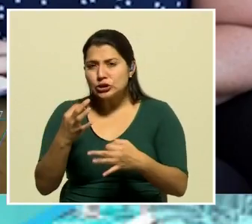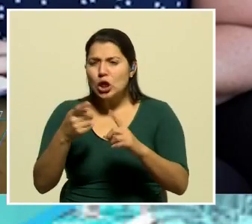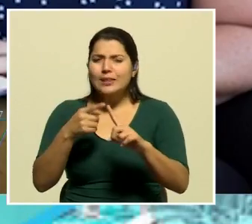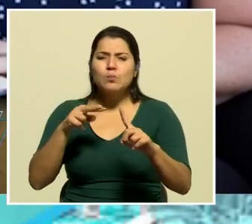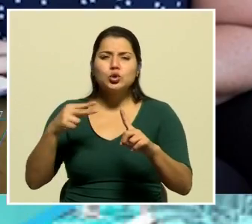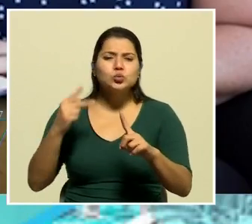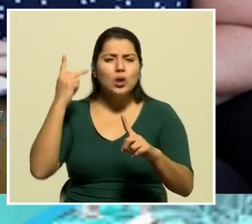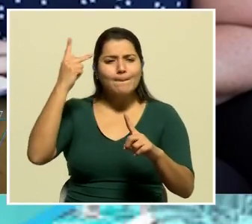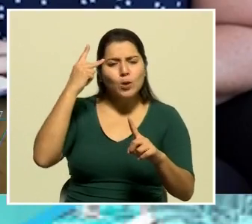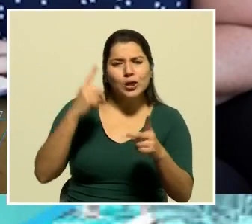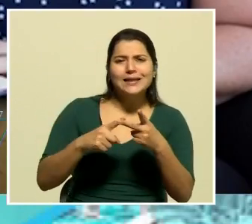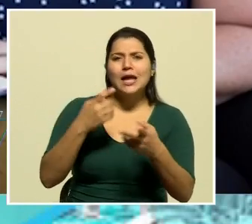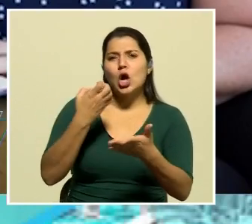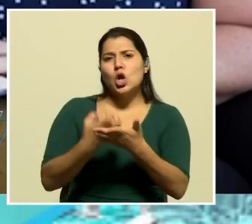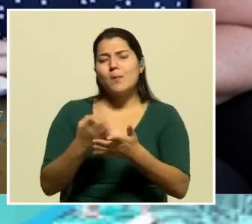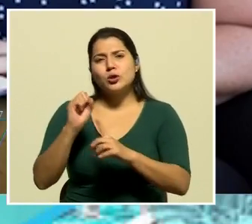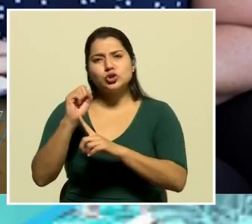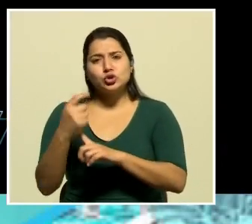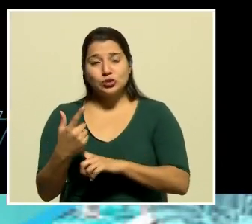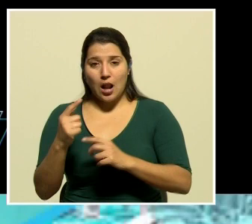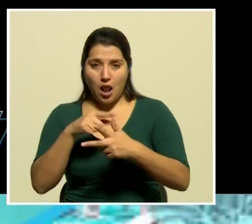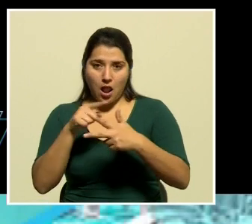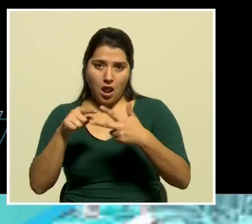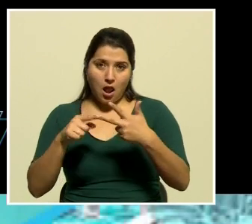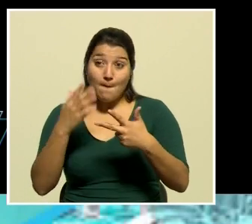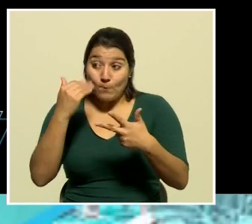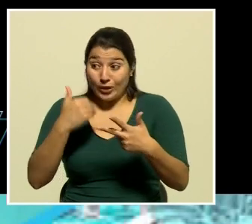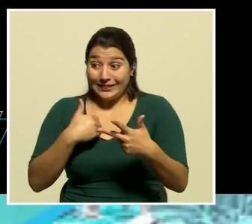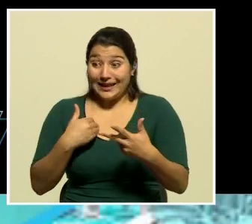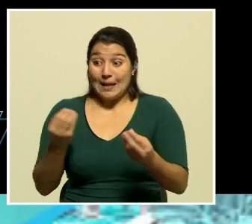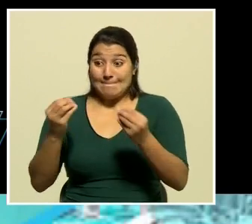políticas, económicas y sociales, dado que tienen mejor